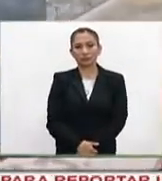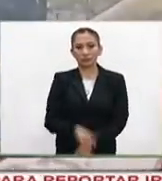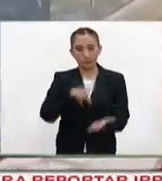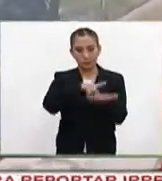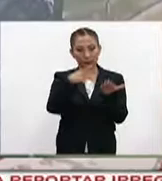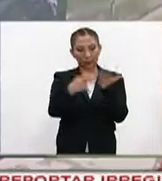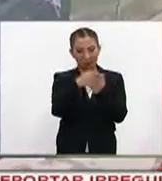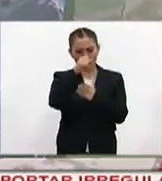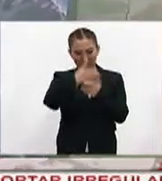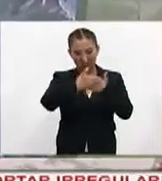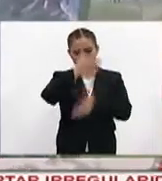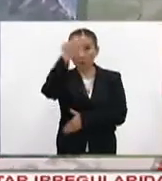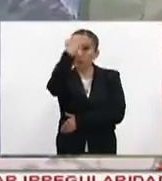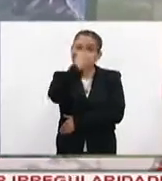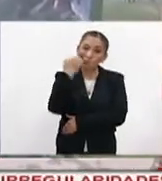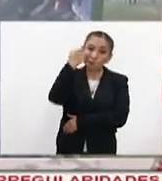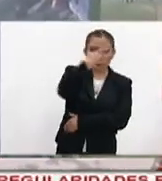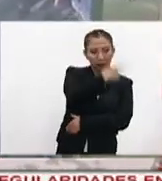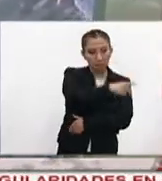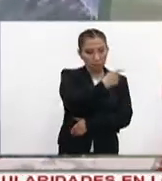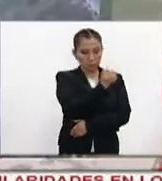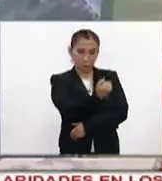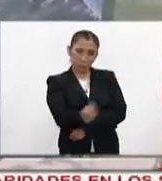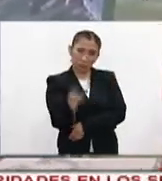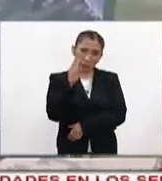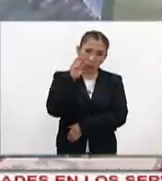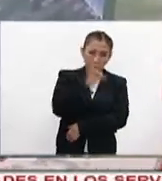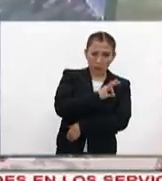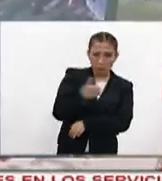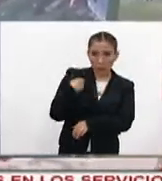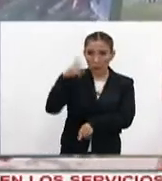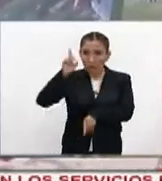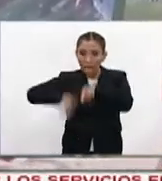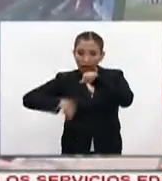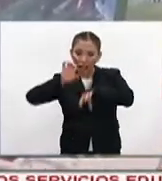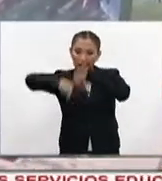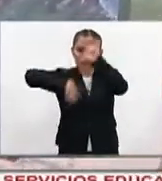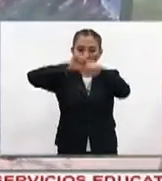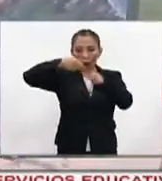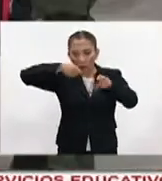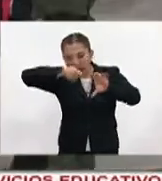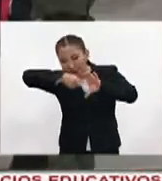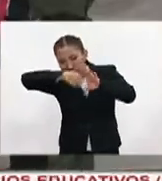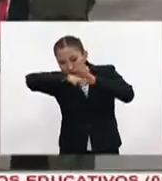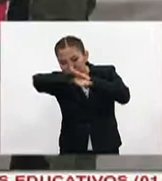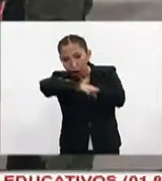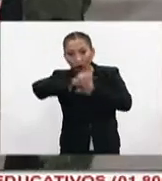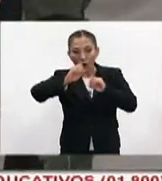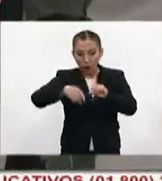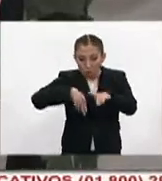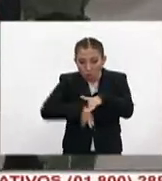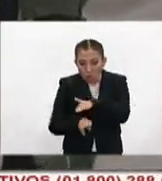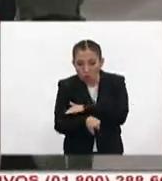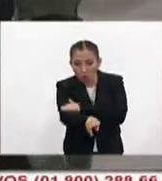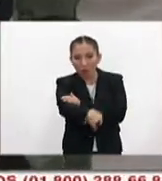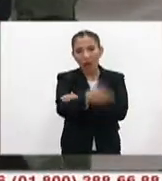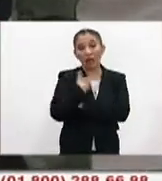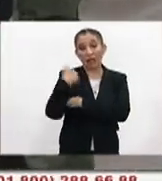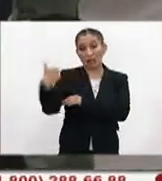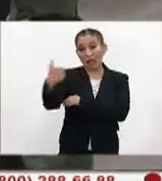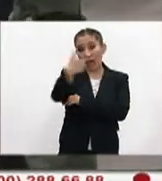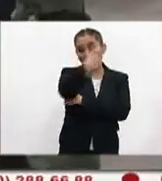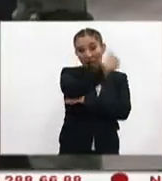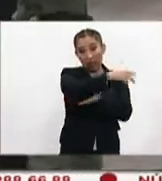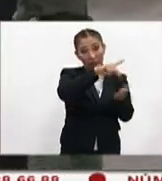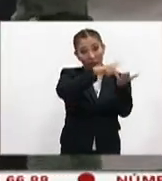Los prototipos del muro serán evaluados por sus capacidades para evitar ser escalados, perforados o sorteados por túneles. Cada sección